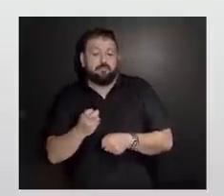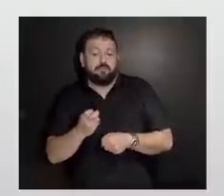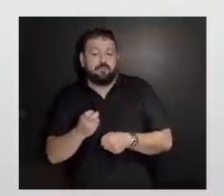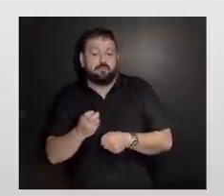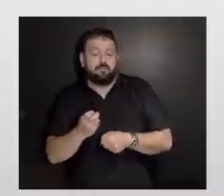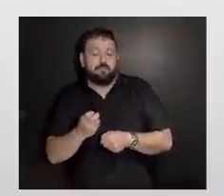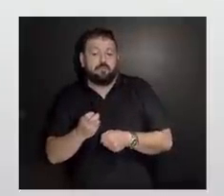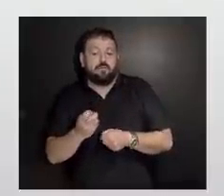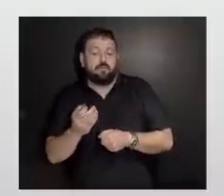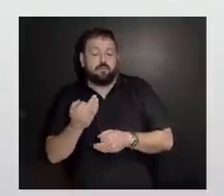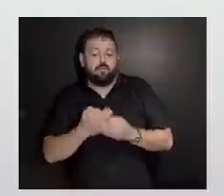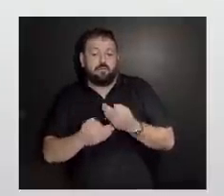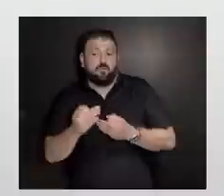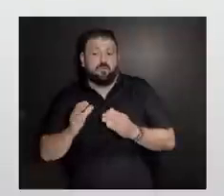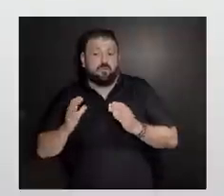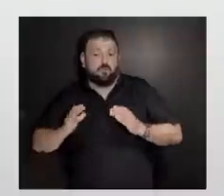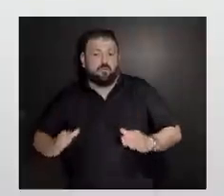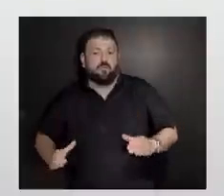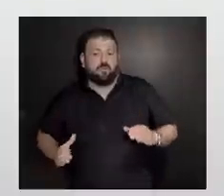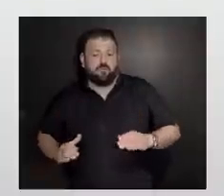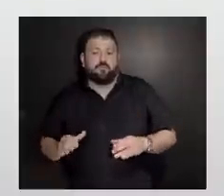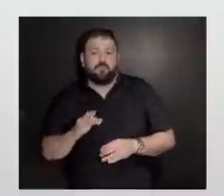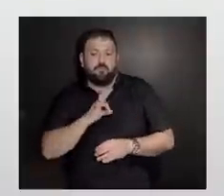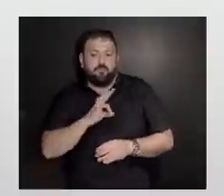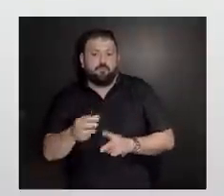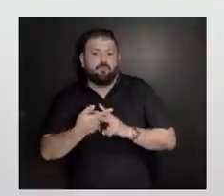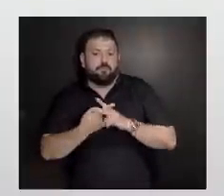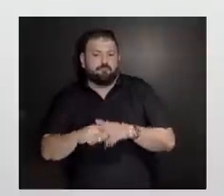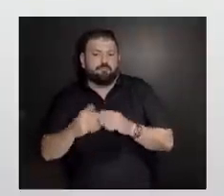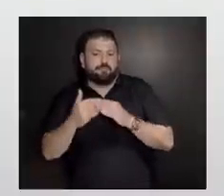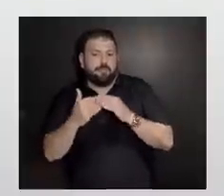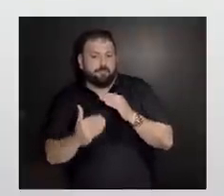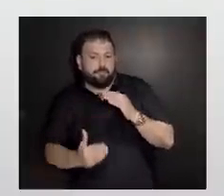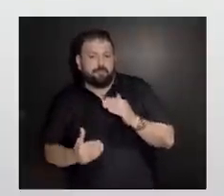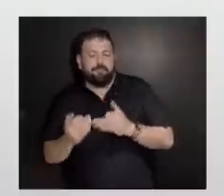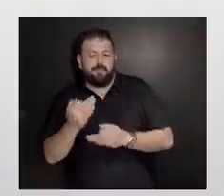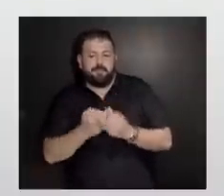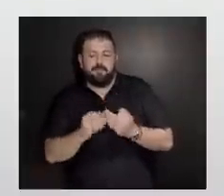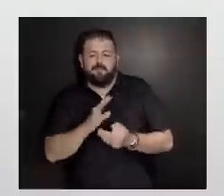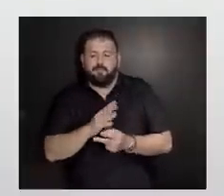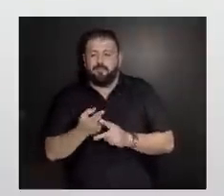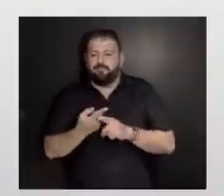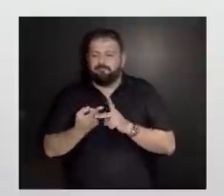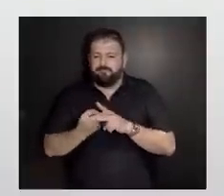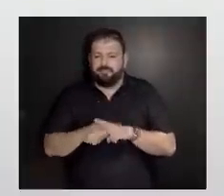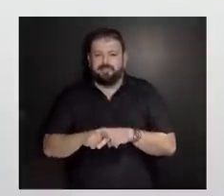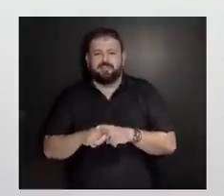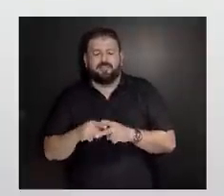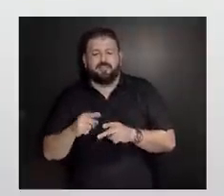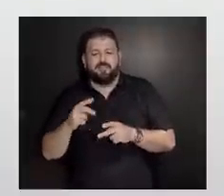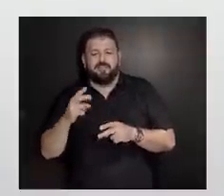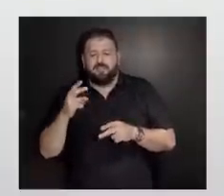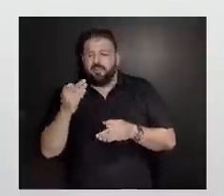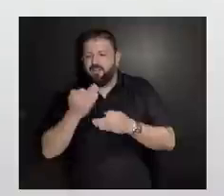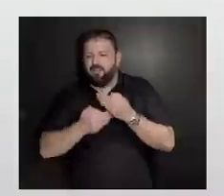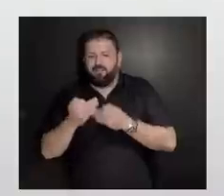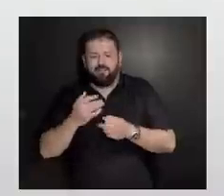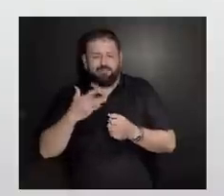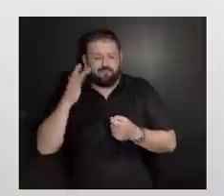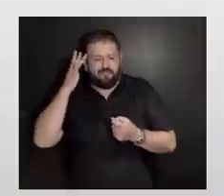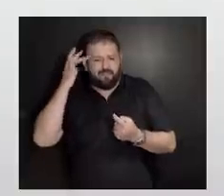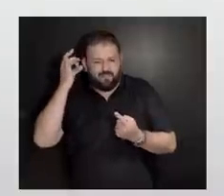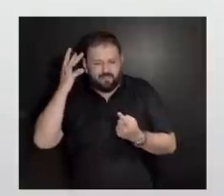momento, nuestra glucosa va a disminuir y puede generar en la noche síntomas como pesadillas, sudoración, dolores